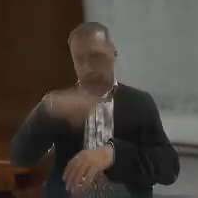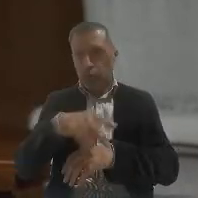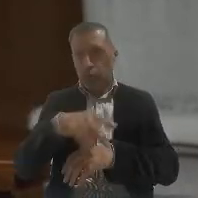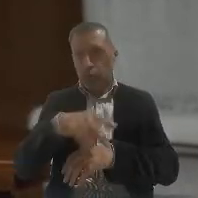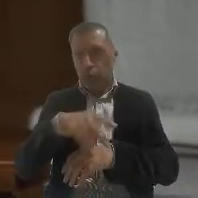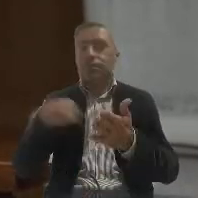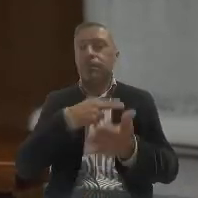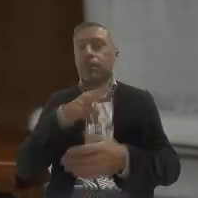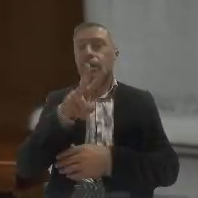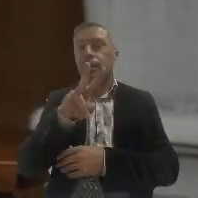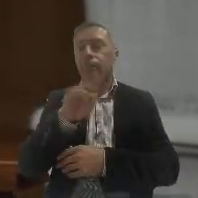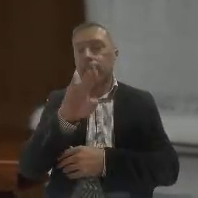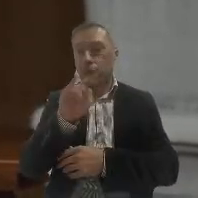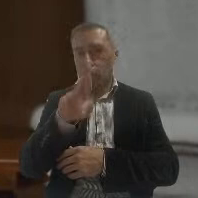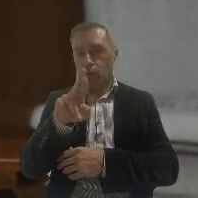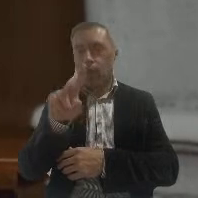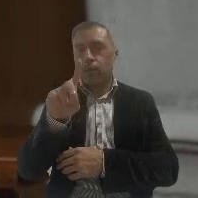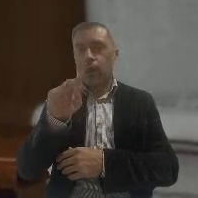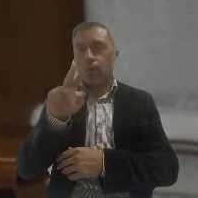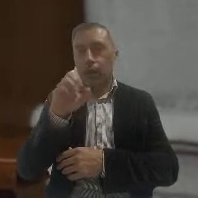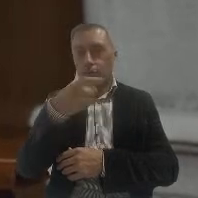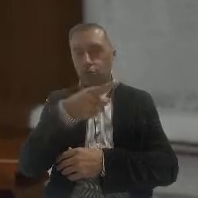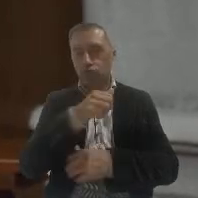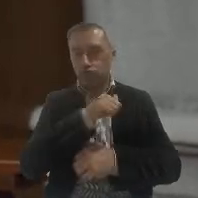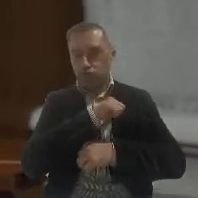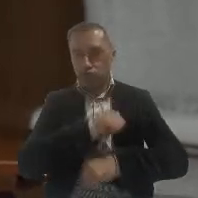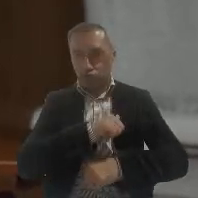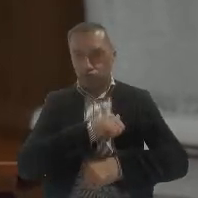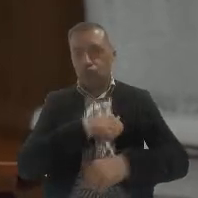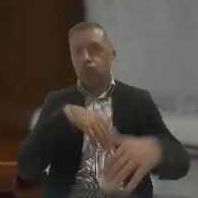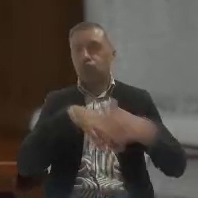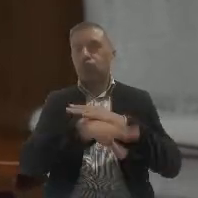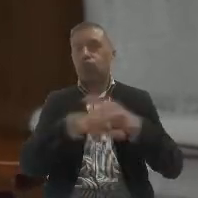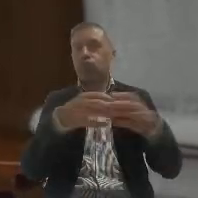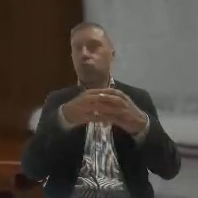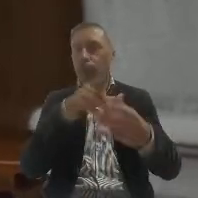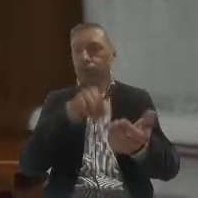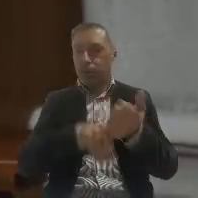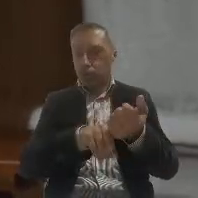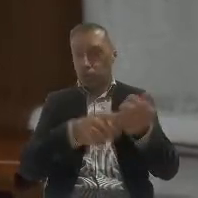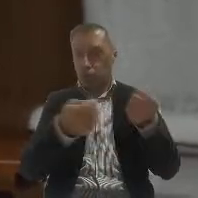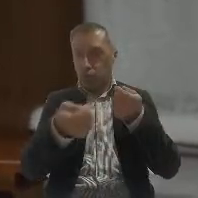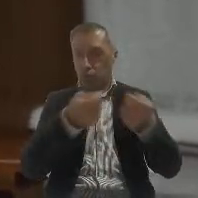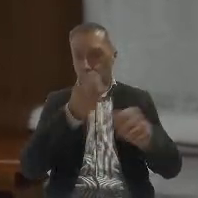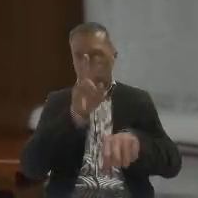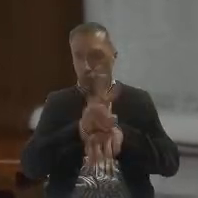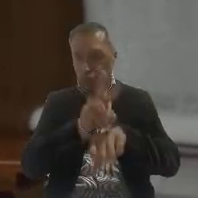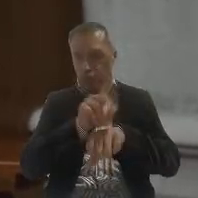Barrios Dávalos, titular del órgano interno de control de la Universidad